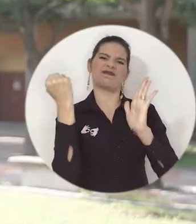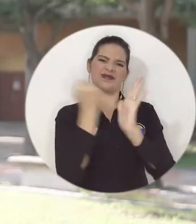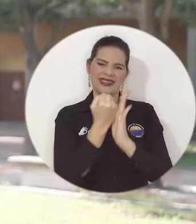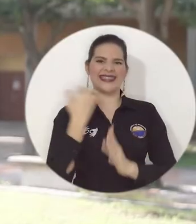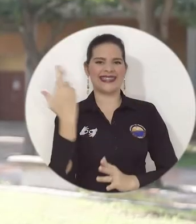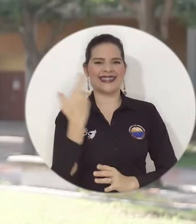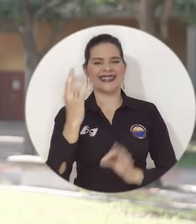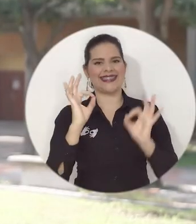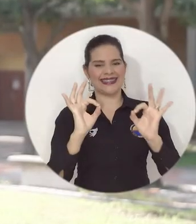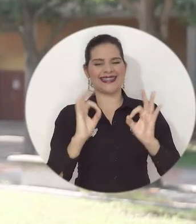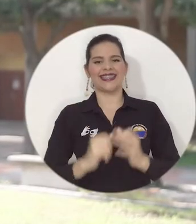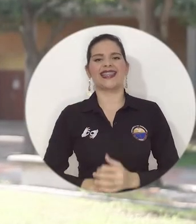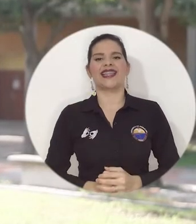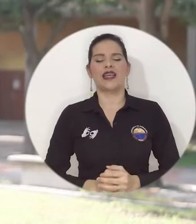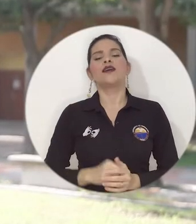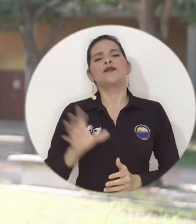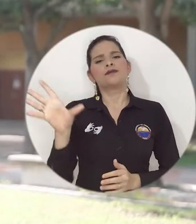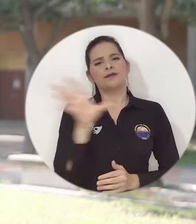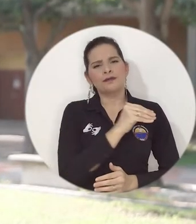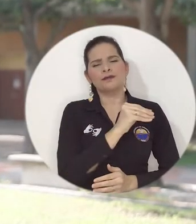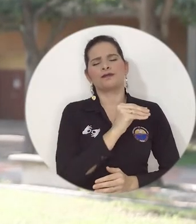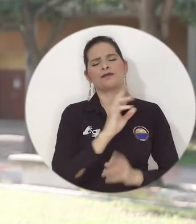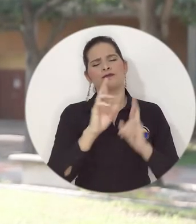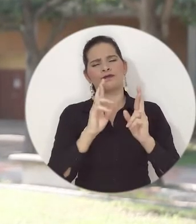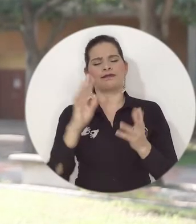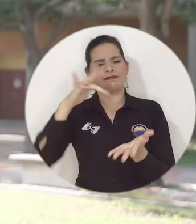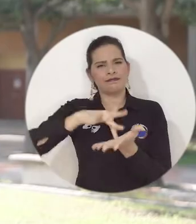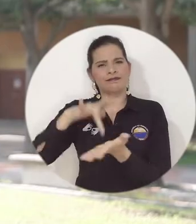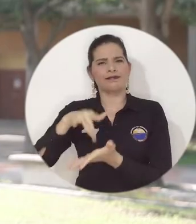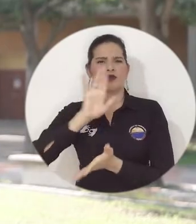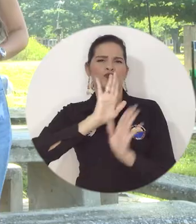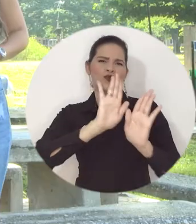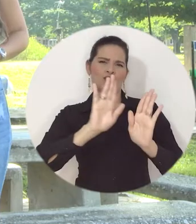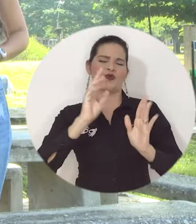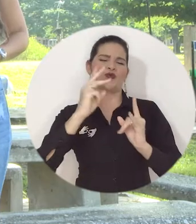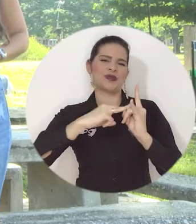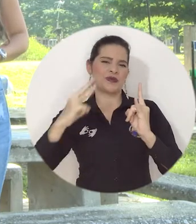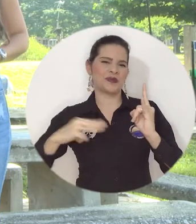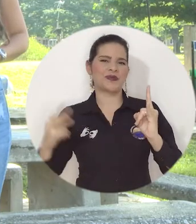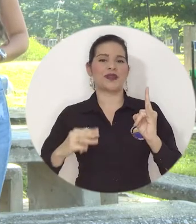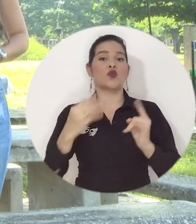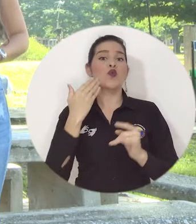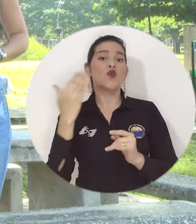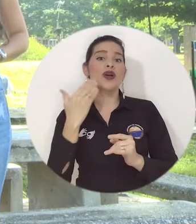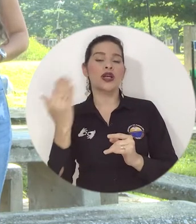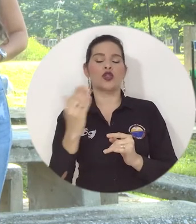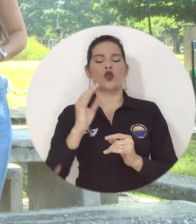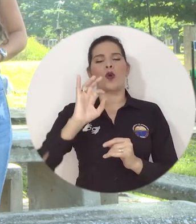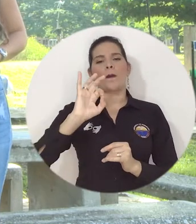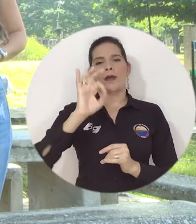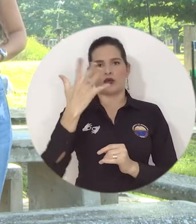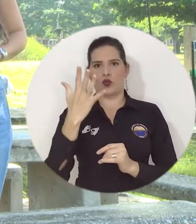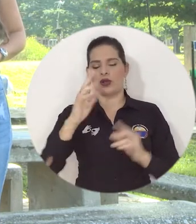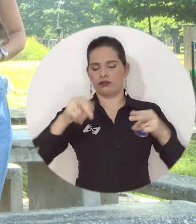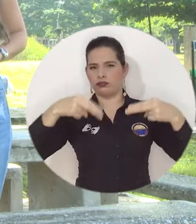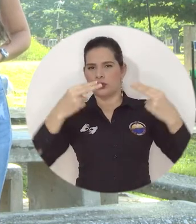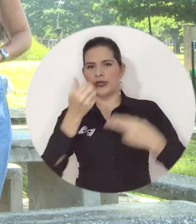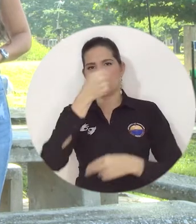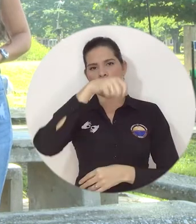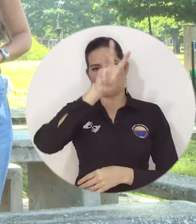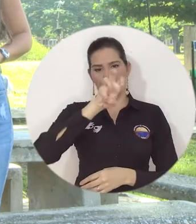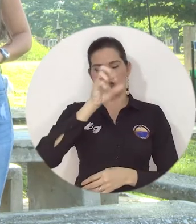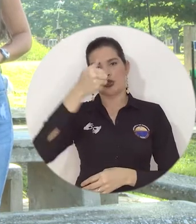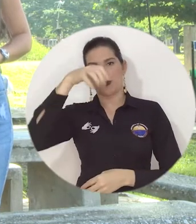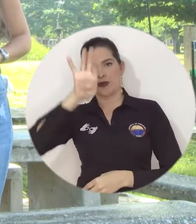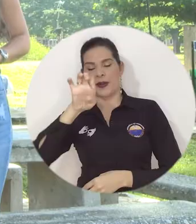El proceso en el que se espera una activa participación de la comunidad universitaria se desarrollará completamente virtual los días 18, 19 y